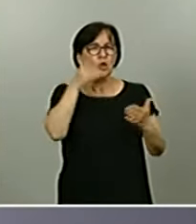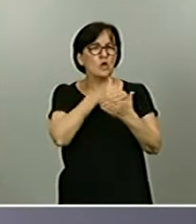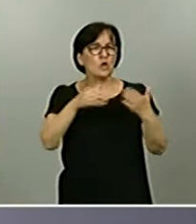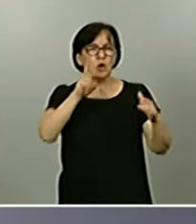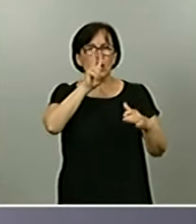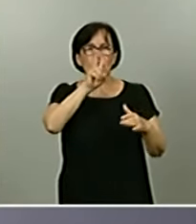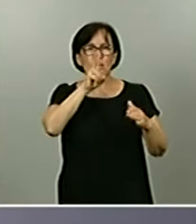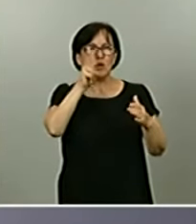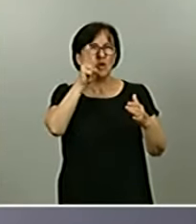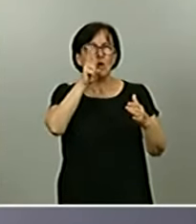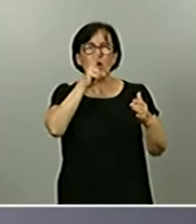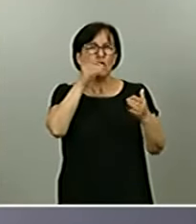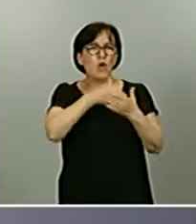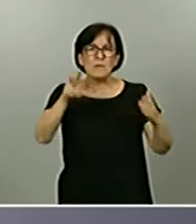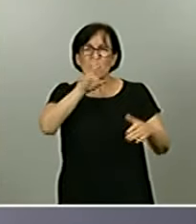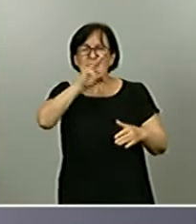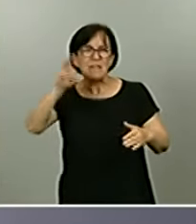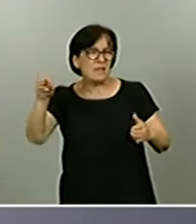2.200.000, 2.300.000